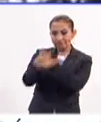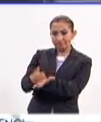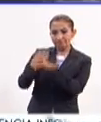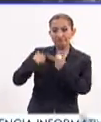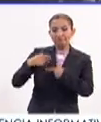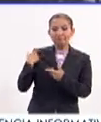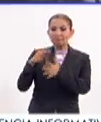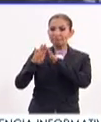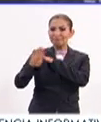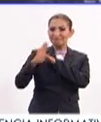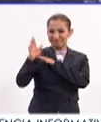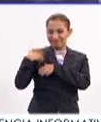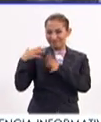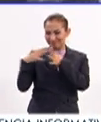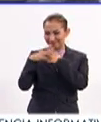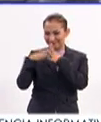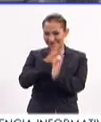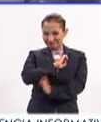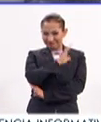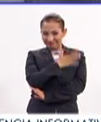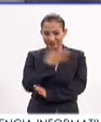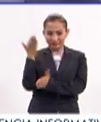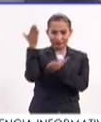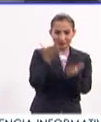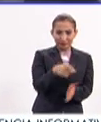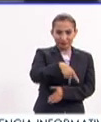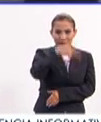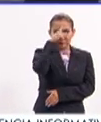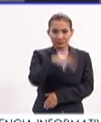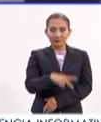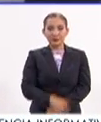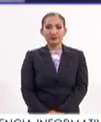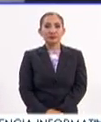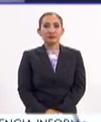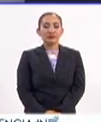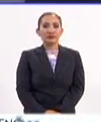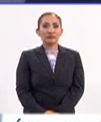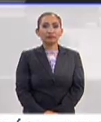los exiliados de la Guerra Civil Española a llegar a México.